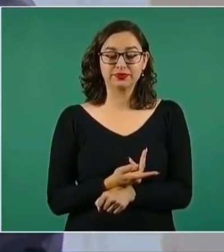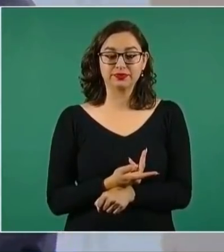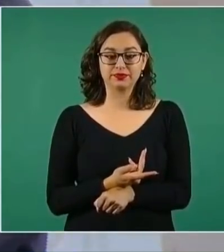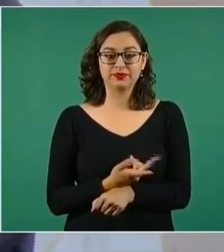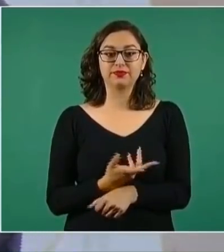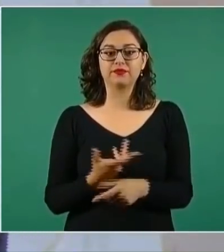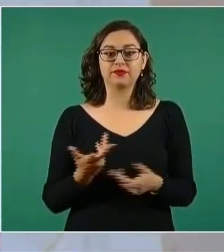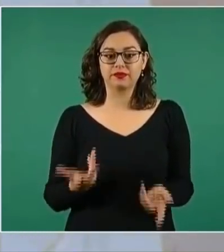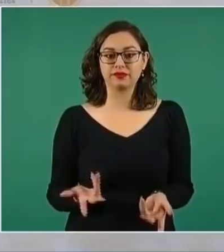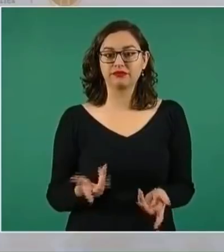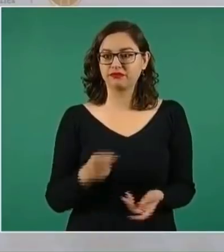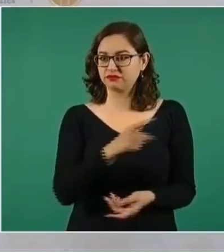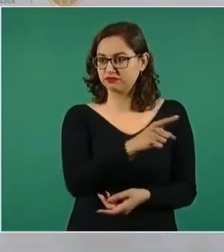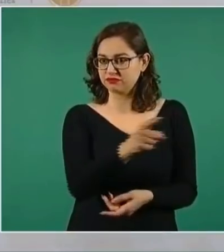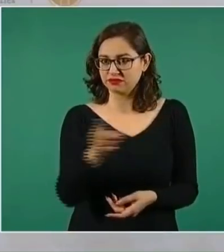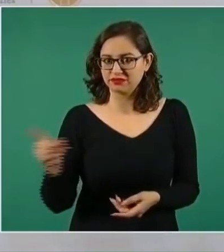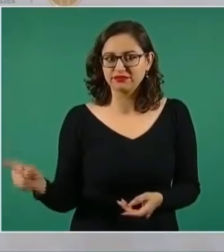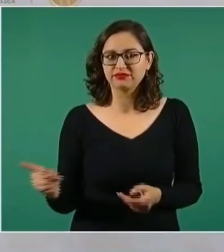para que se acabase,